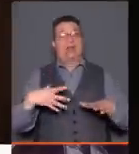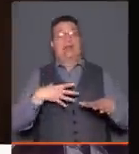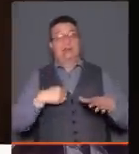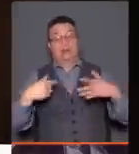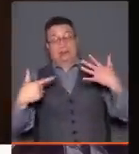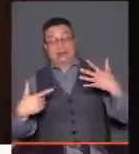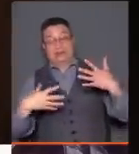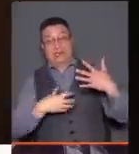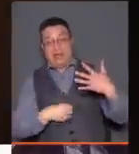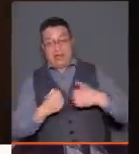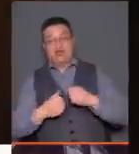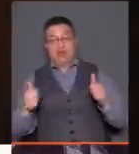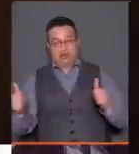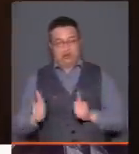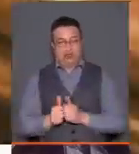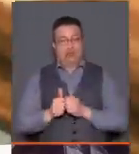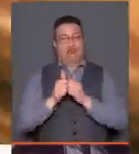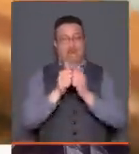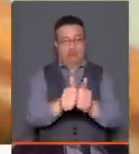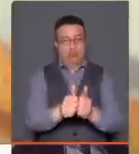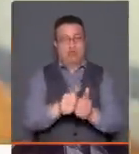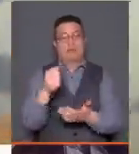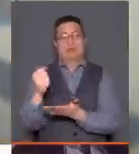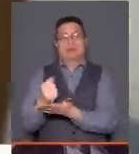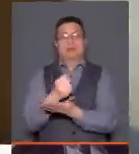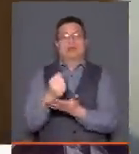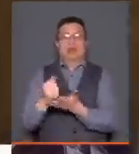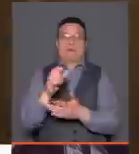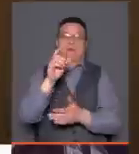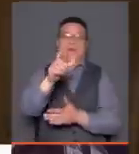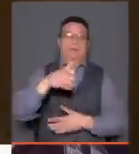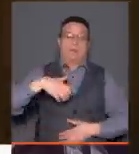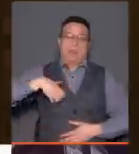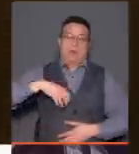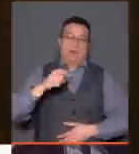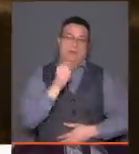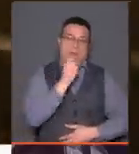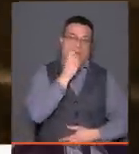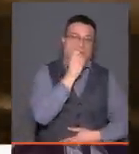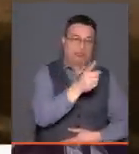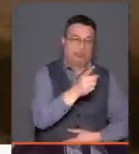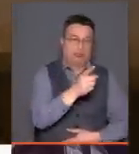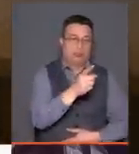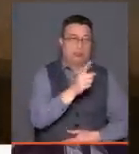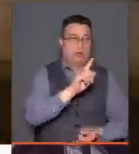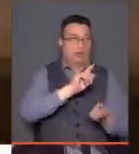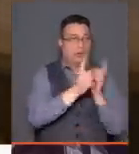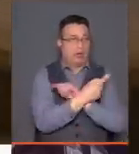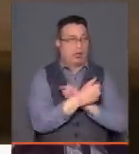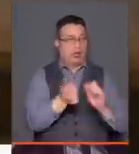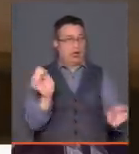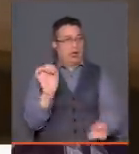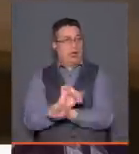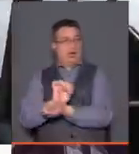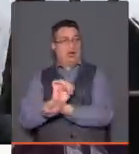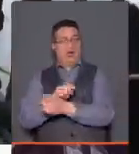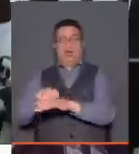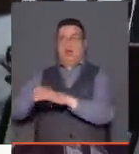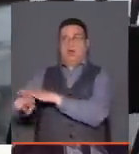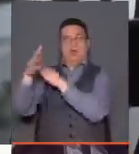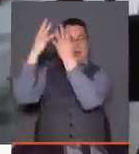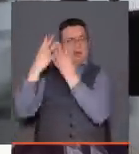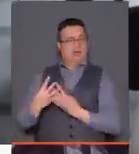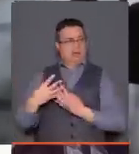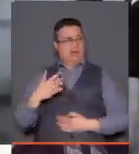la acompañaron a lo que sería un trámite corto de un segundo a otro fue esposada y enviada a un calabozo según la policía